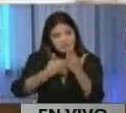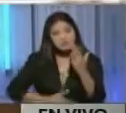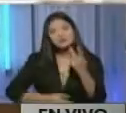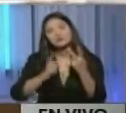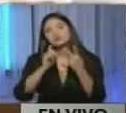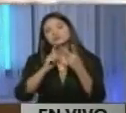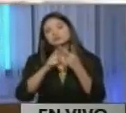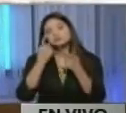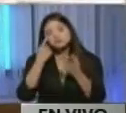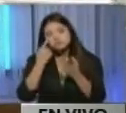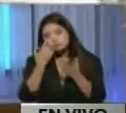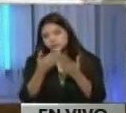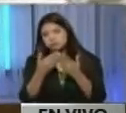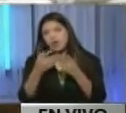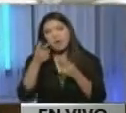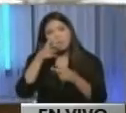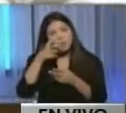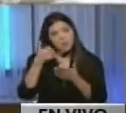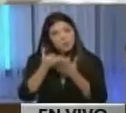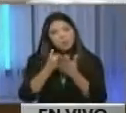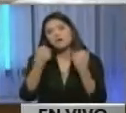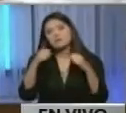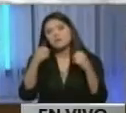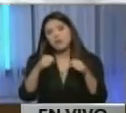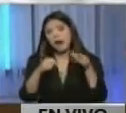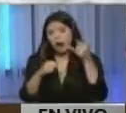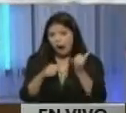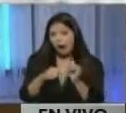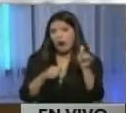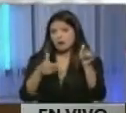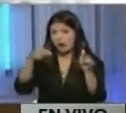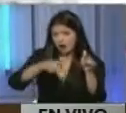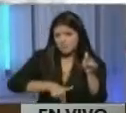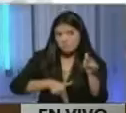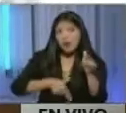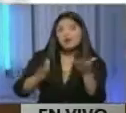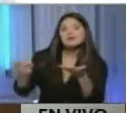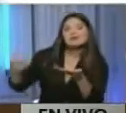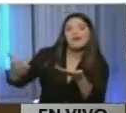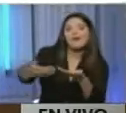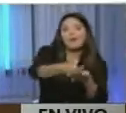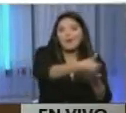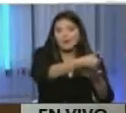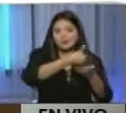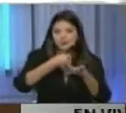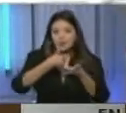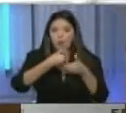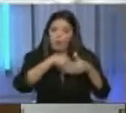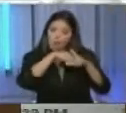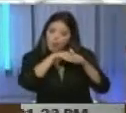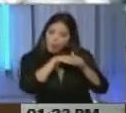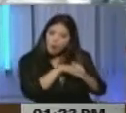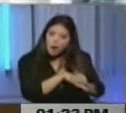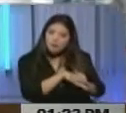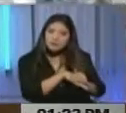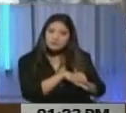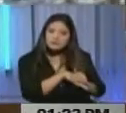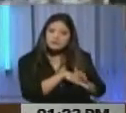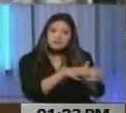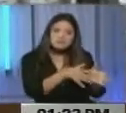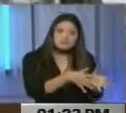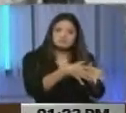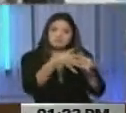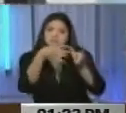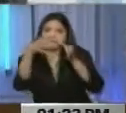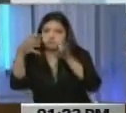identificación, monitoreo y verificación de la tenencia, recolección, almacenamiento, extracción